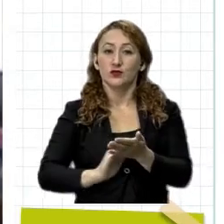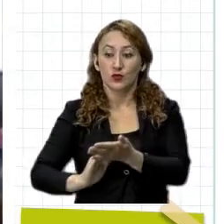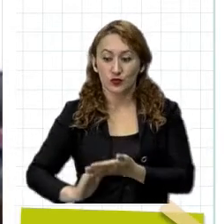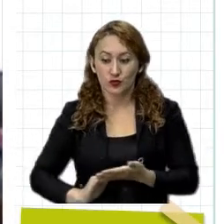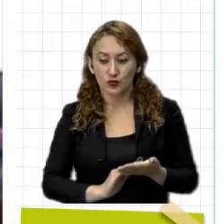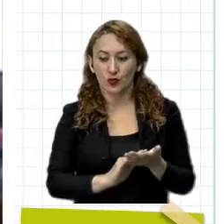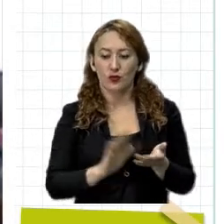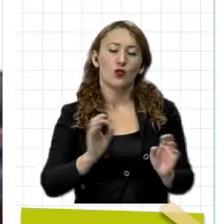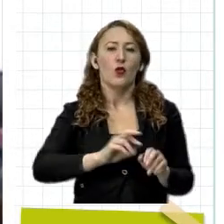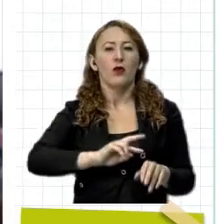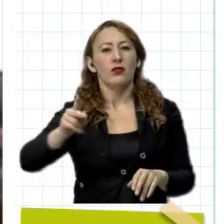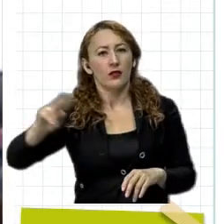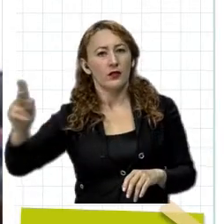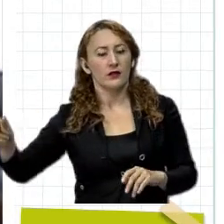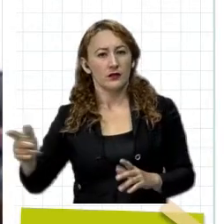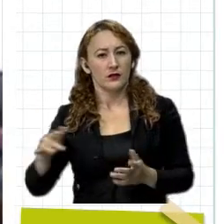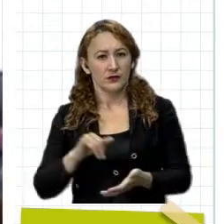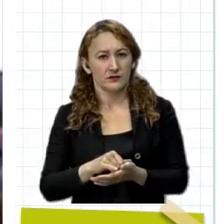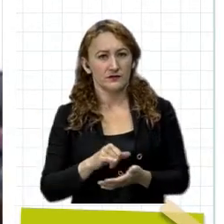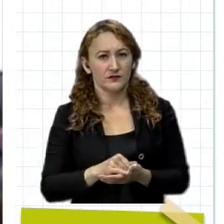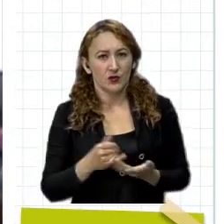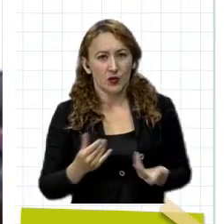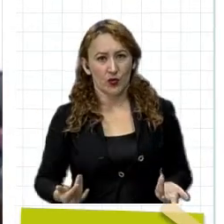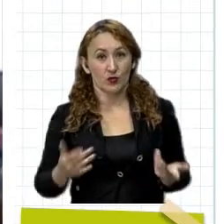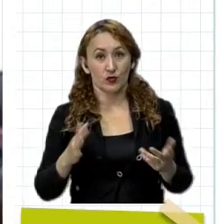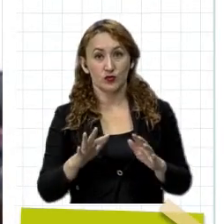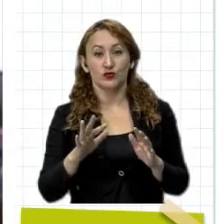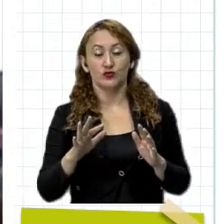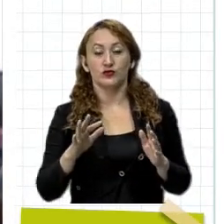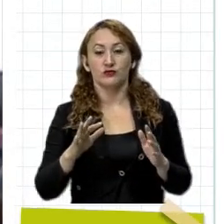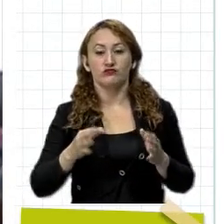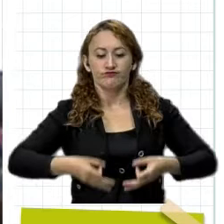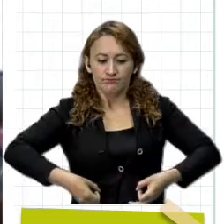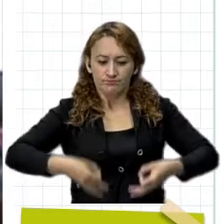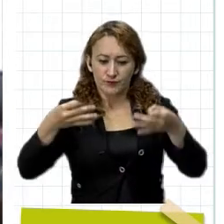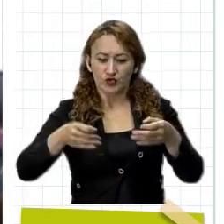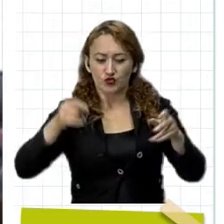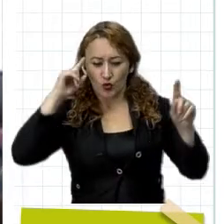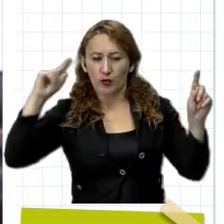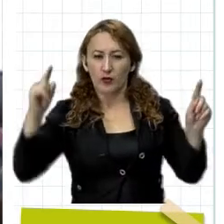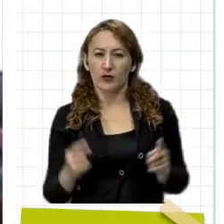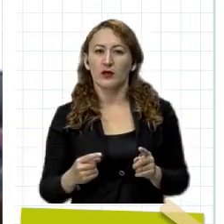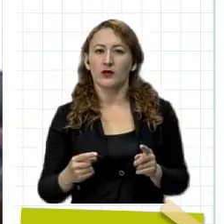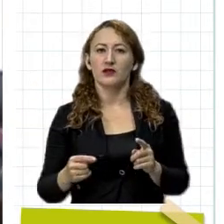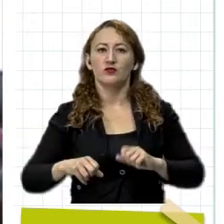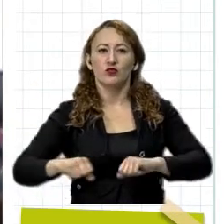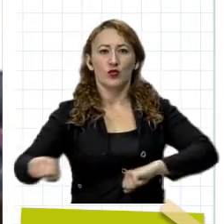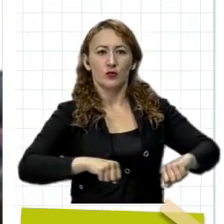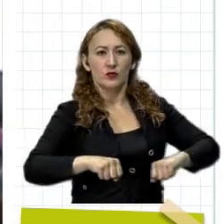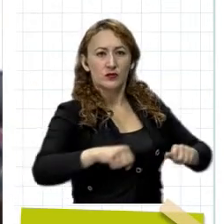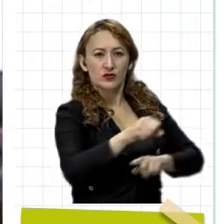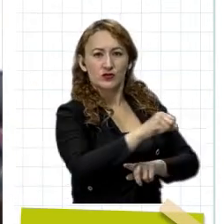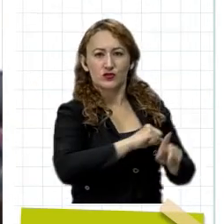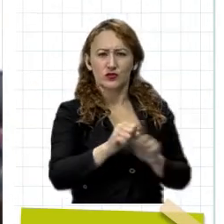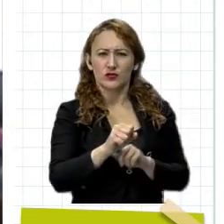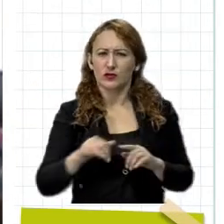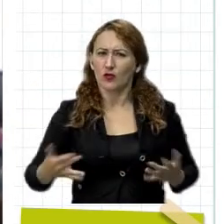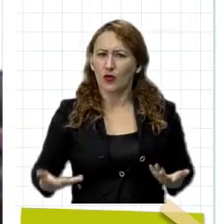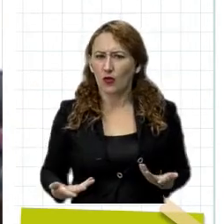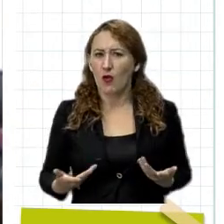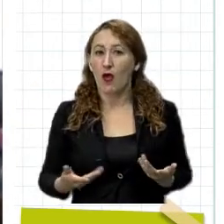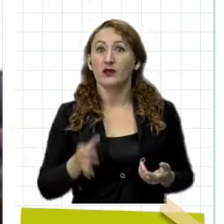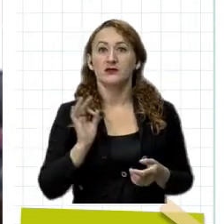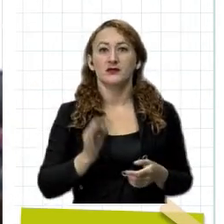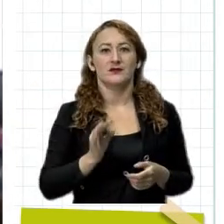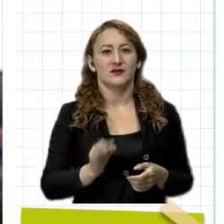alternativas a los mismos con sus reivindicaciones concretas dentro de los movimientos sociales, tomándolos siempre